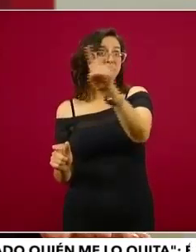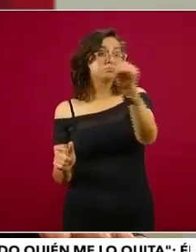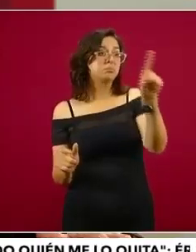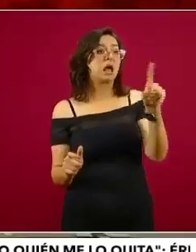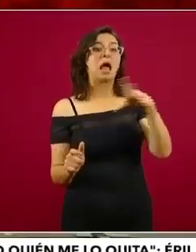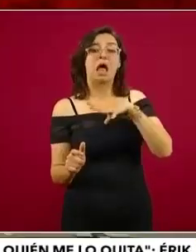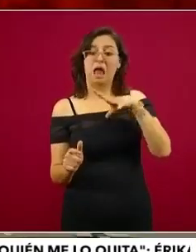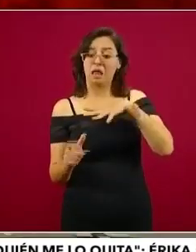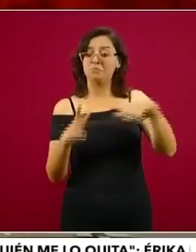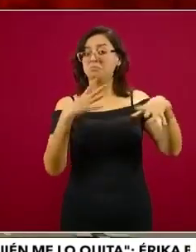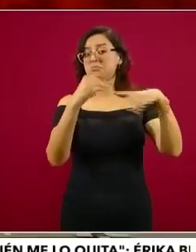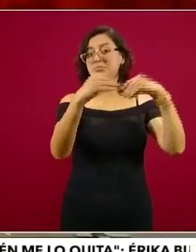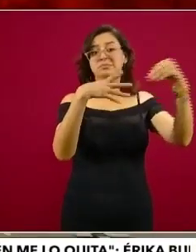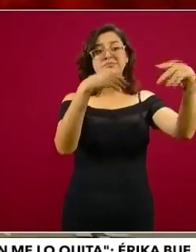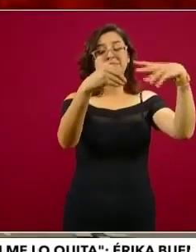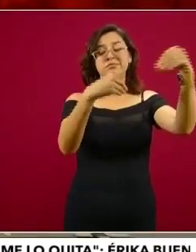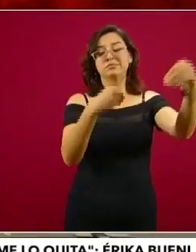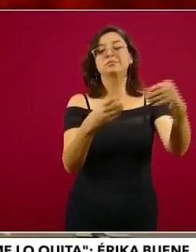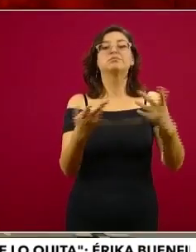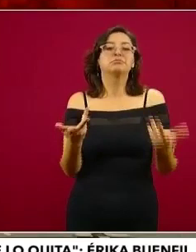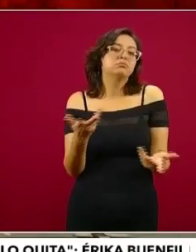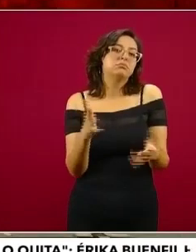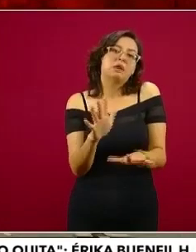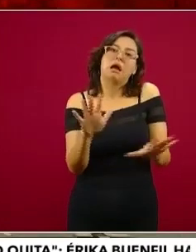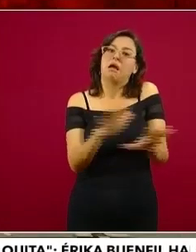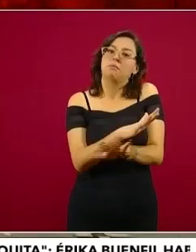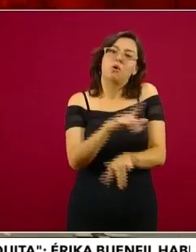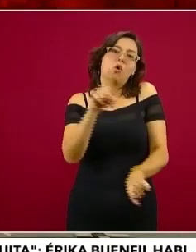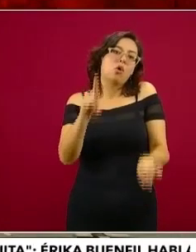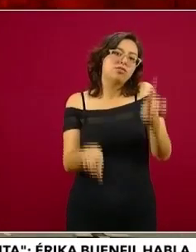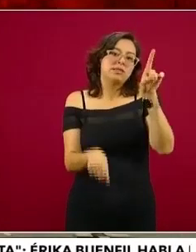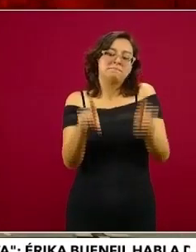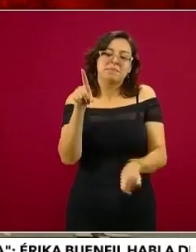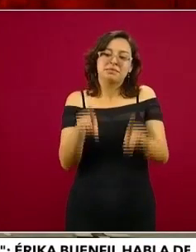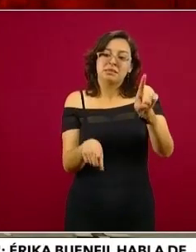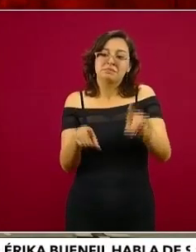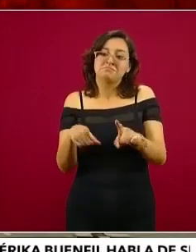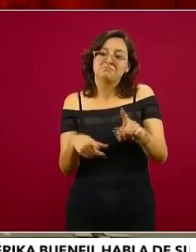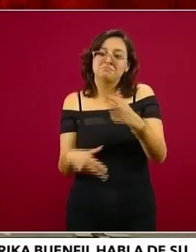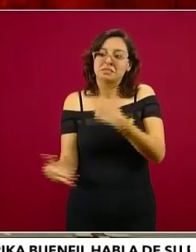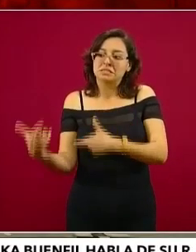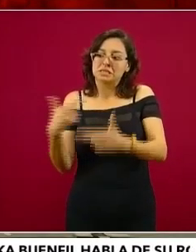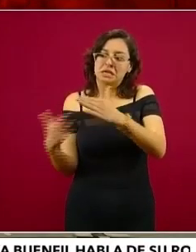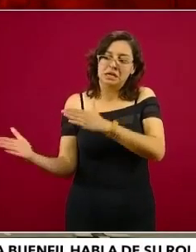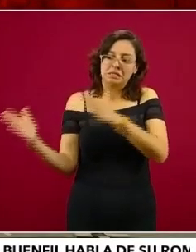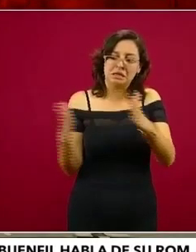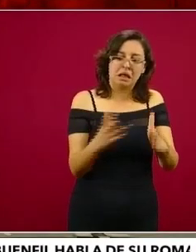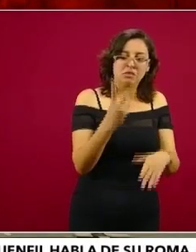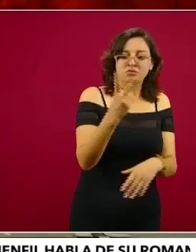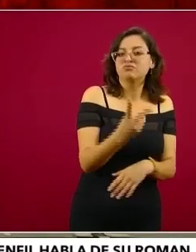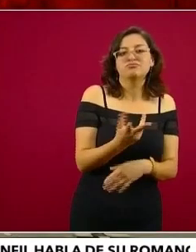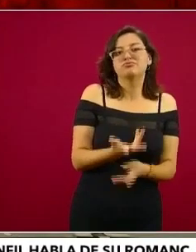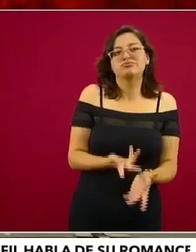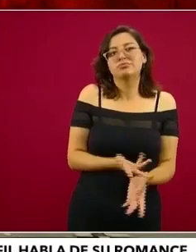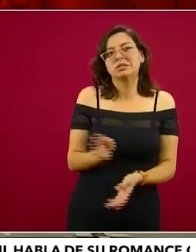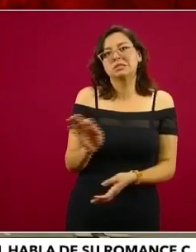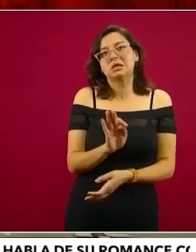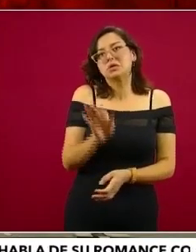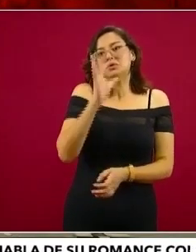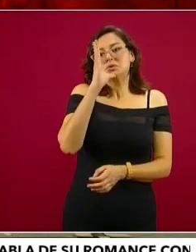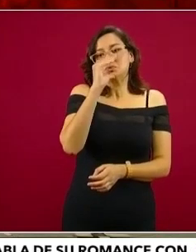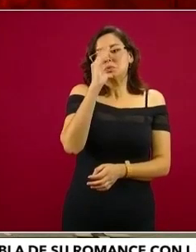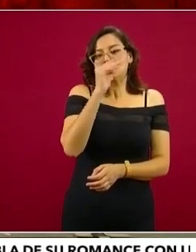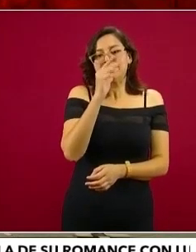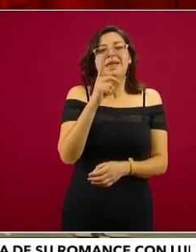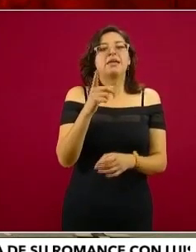con transmisión. Y eso puede cambiar la situación de la probabilidad de que haya reemergencia, ¿no? Entonces, hay